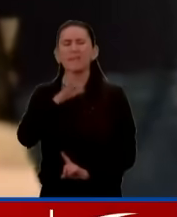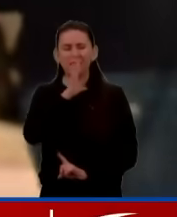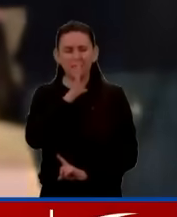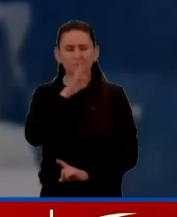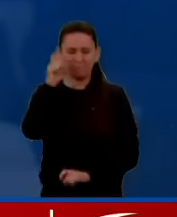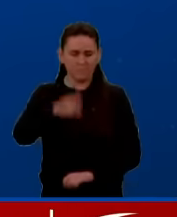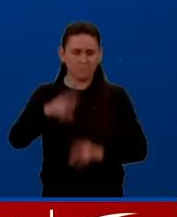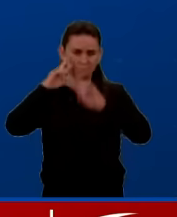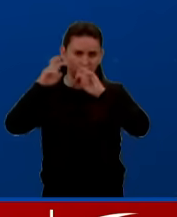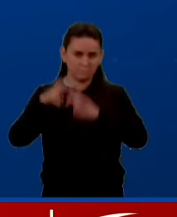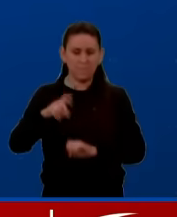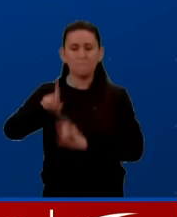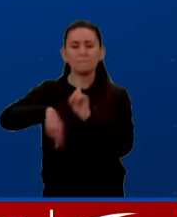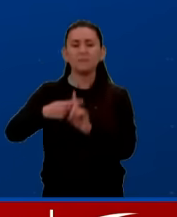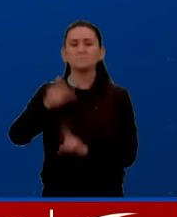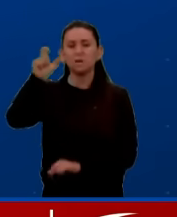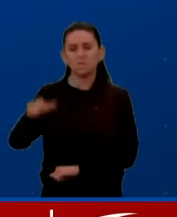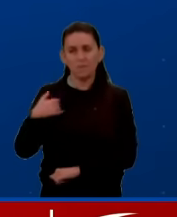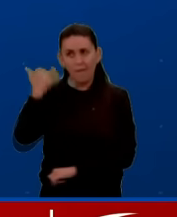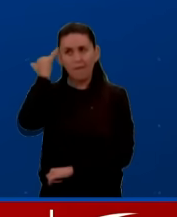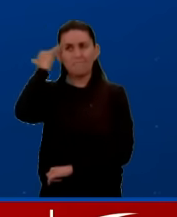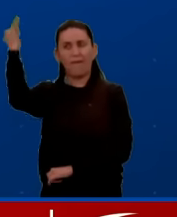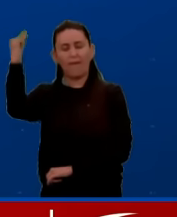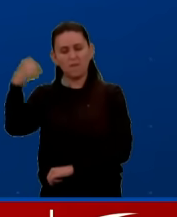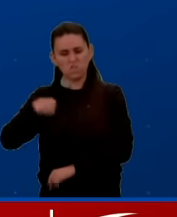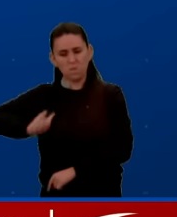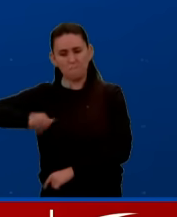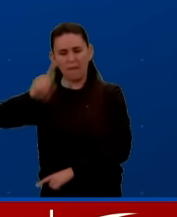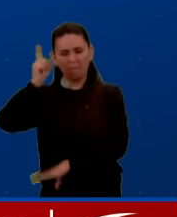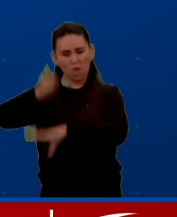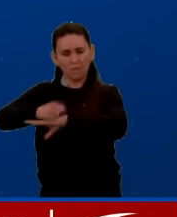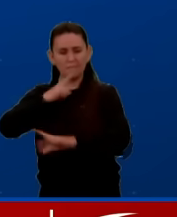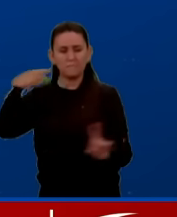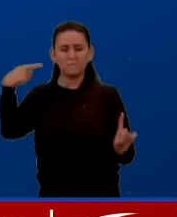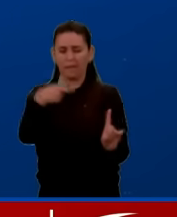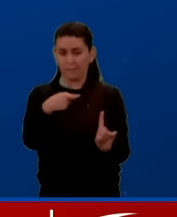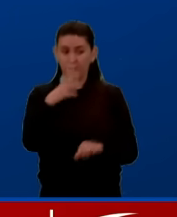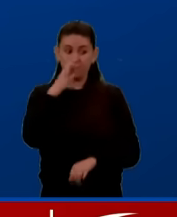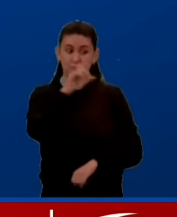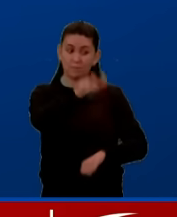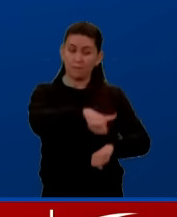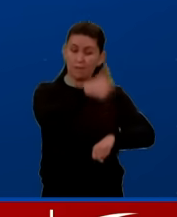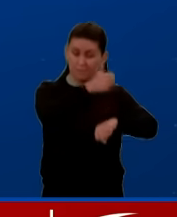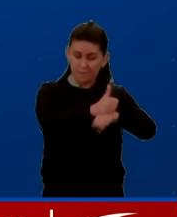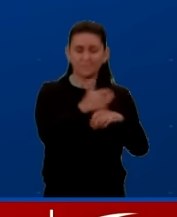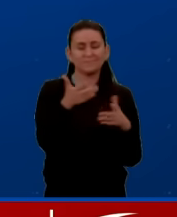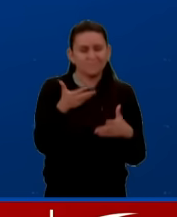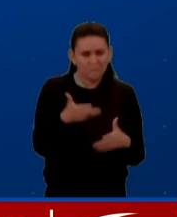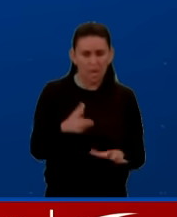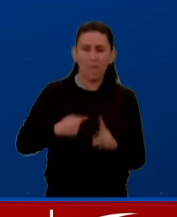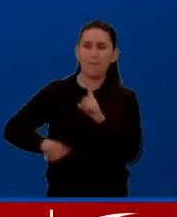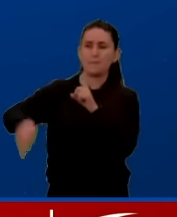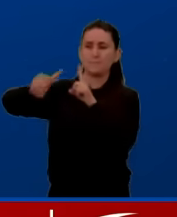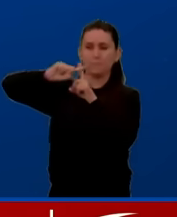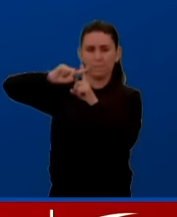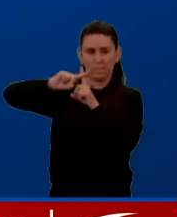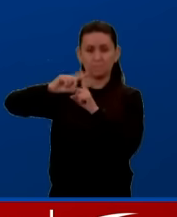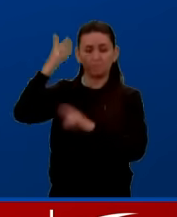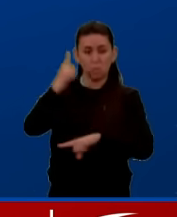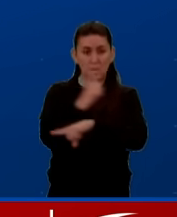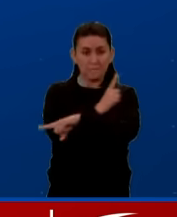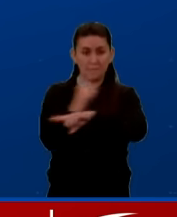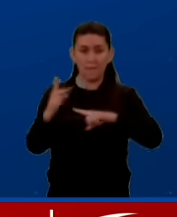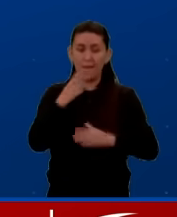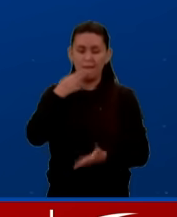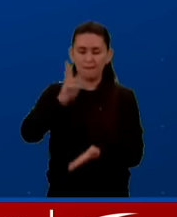también con el autor intelectual. El director de la cárcel Modelo de Bogotá, coronel Elmer Fernández, había recibido una amenaza hace una semana